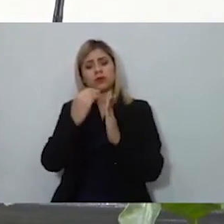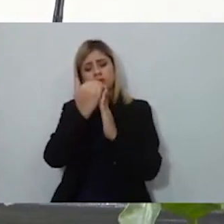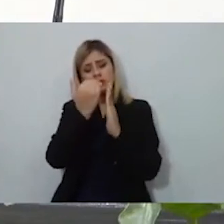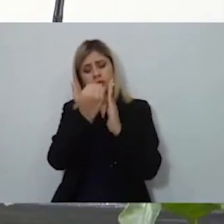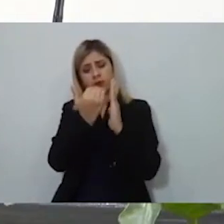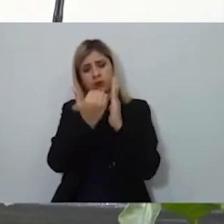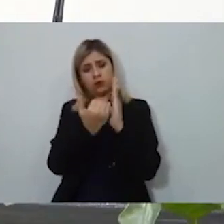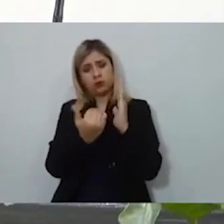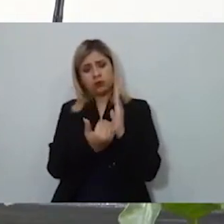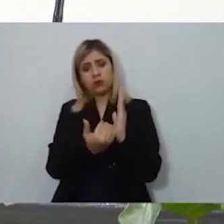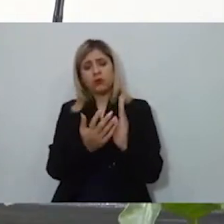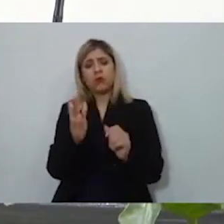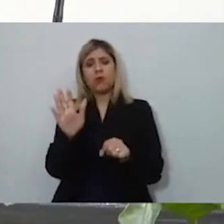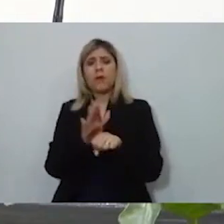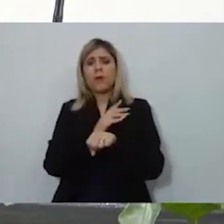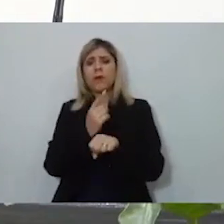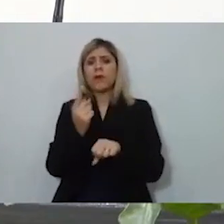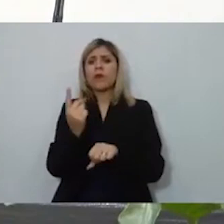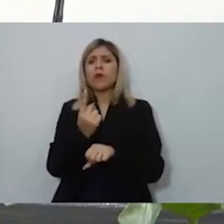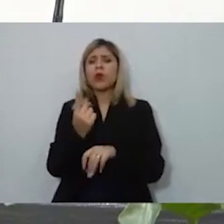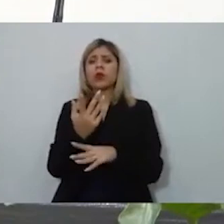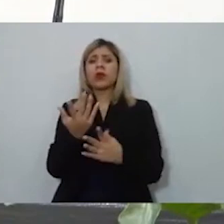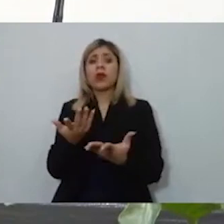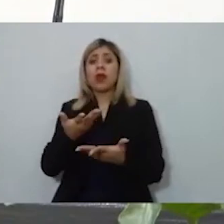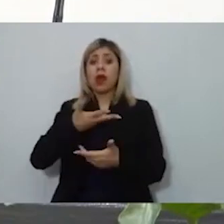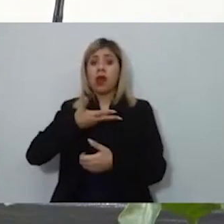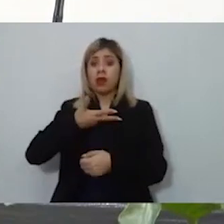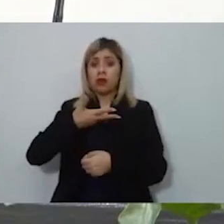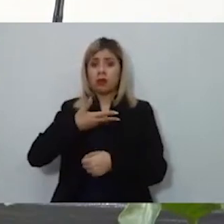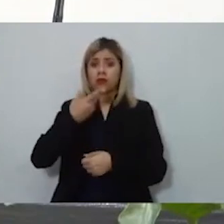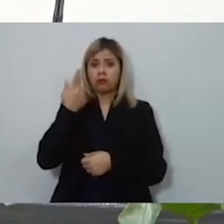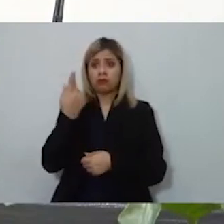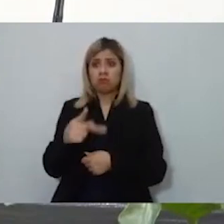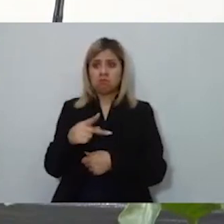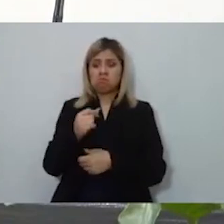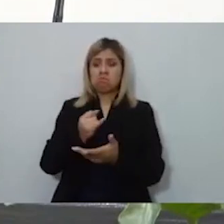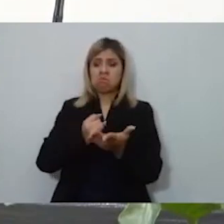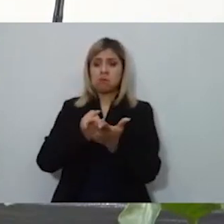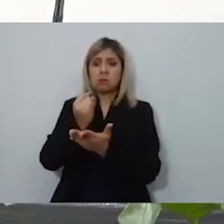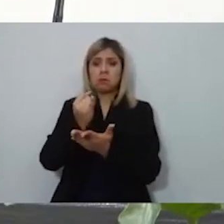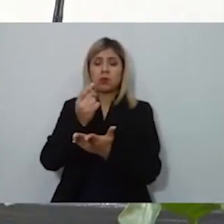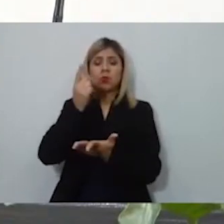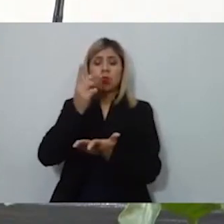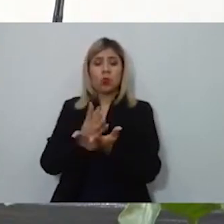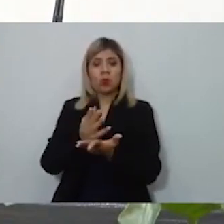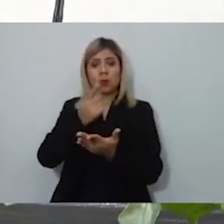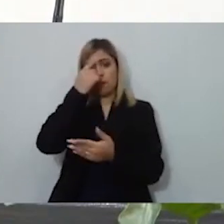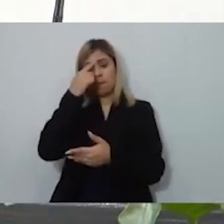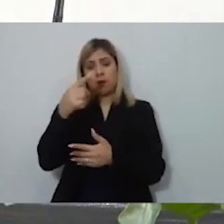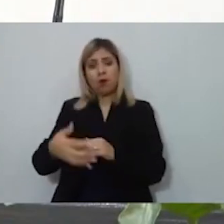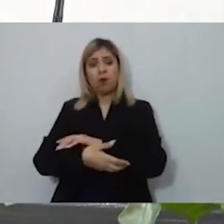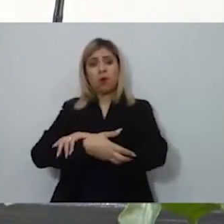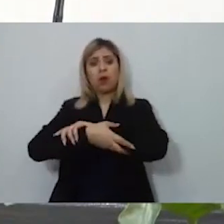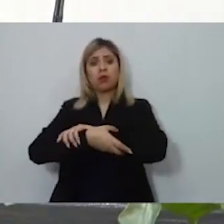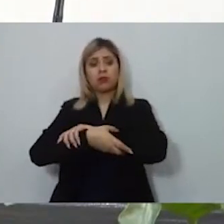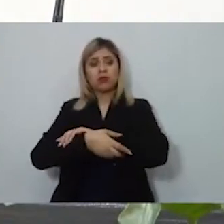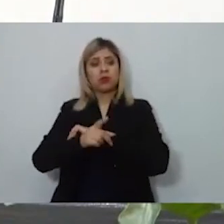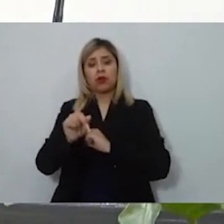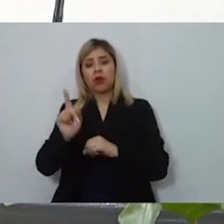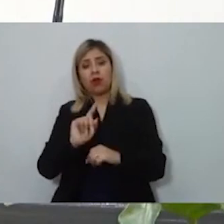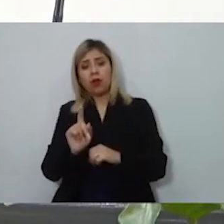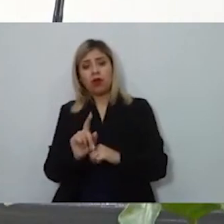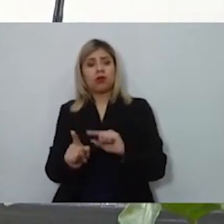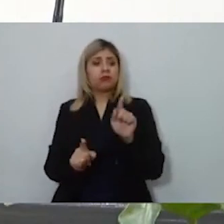la lógica en Mc en Mc postularía mujer en Zapopan y hombre en